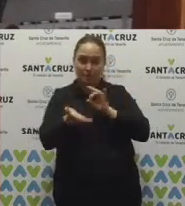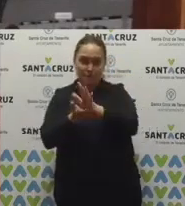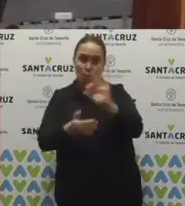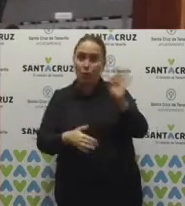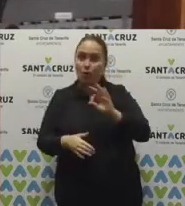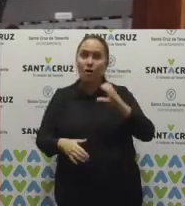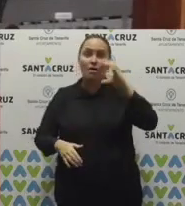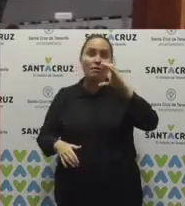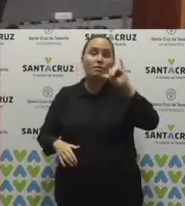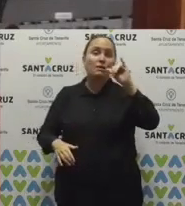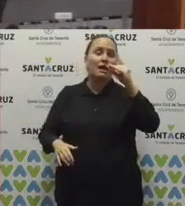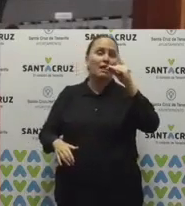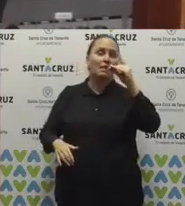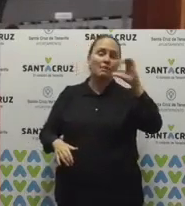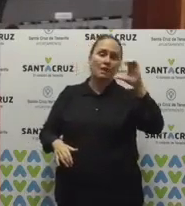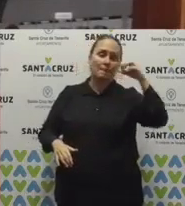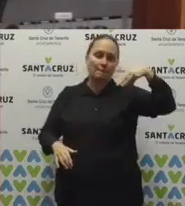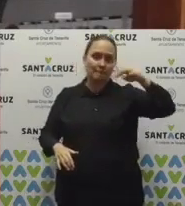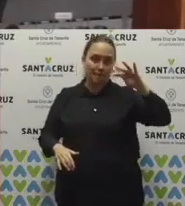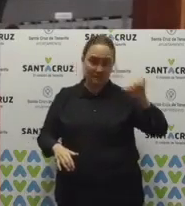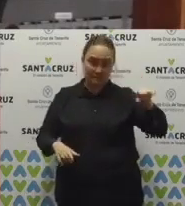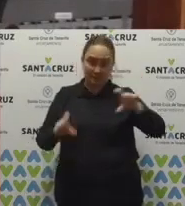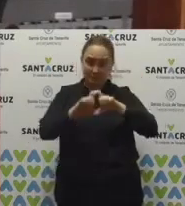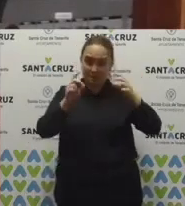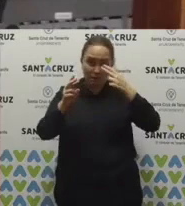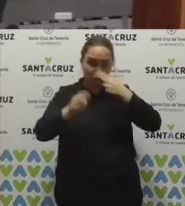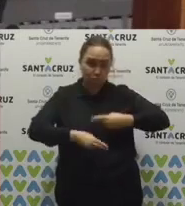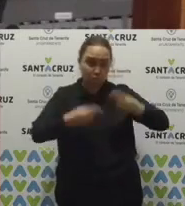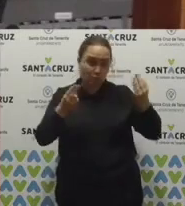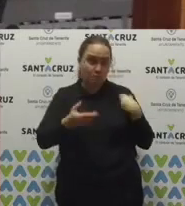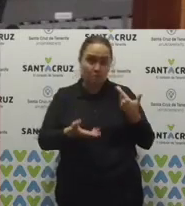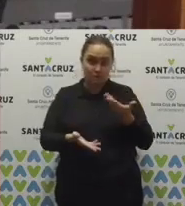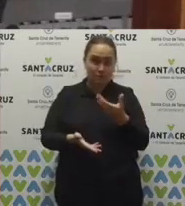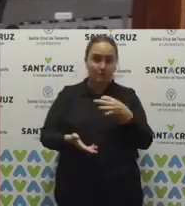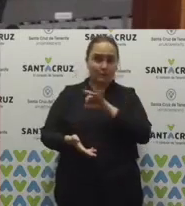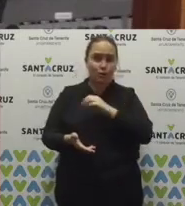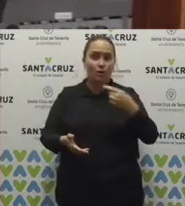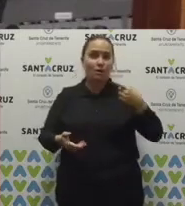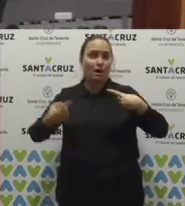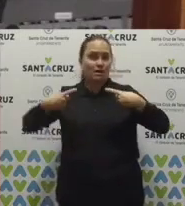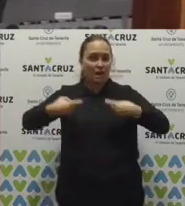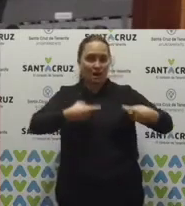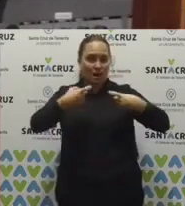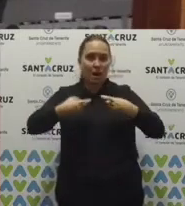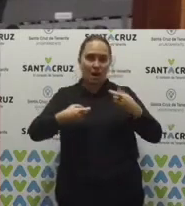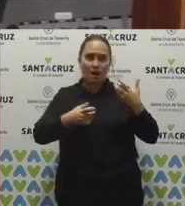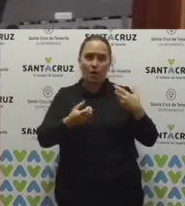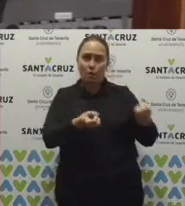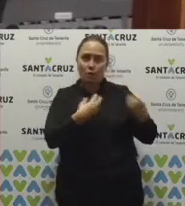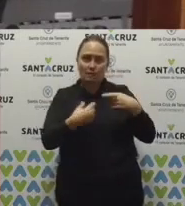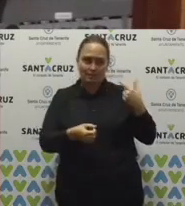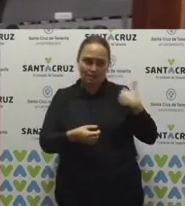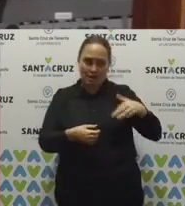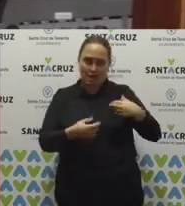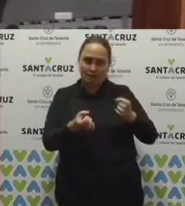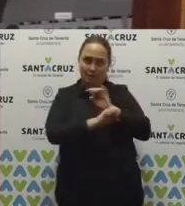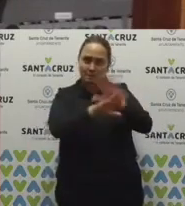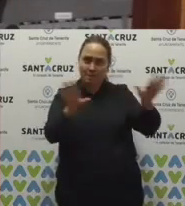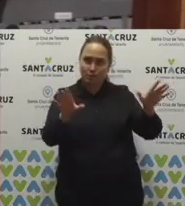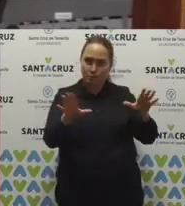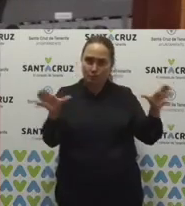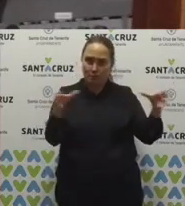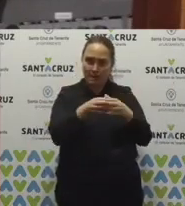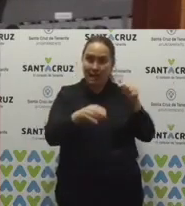públicas que según comentaba el señor díaz guerras están recibiendo también el comunicado de un despido colectivo eso ya sí que es empleo público